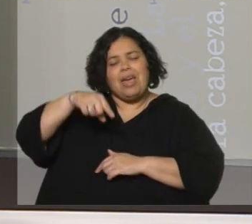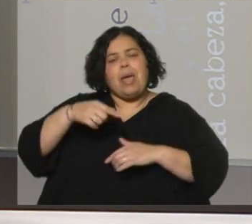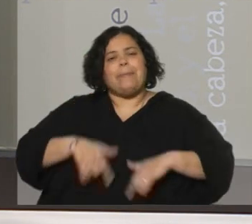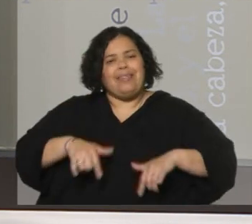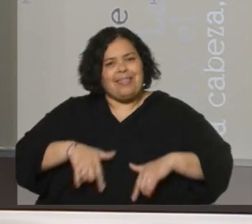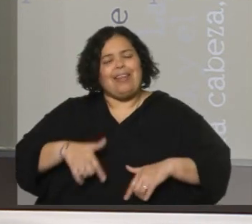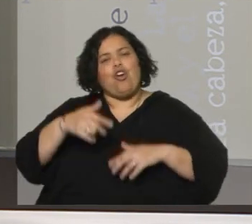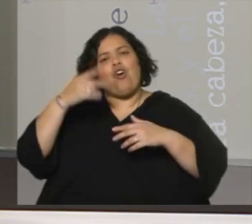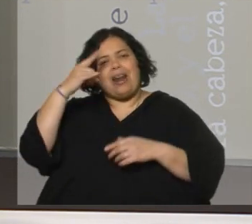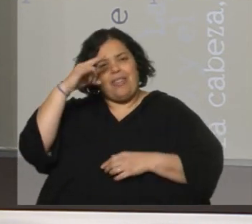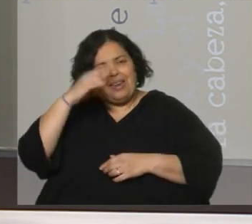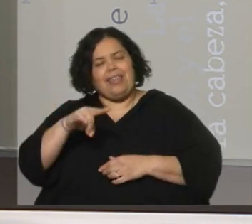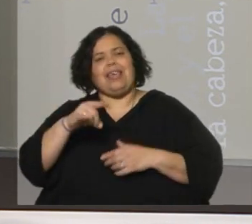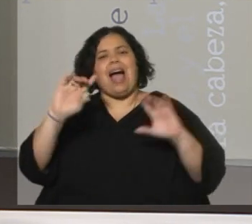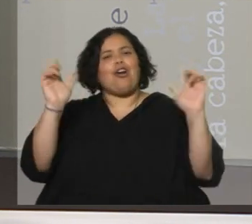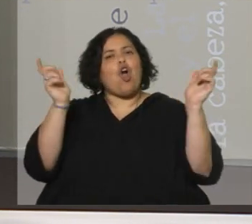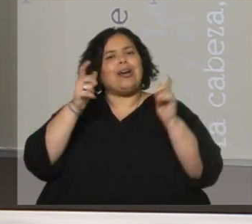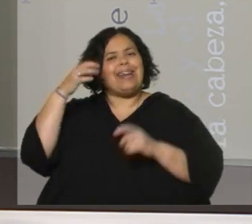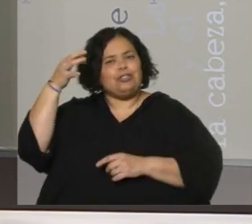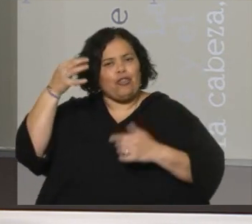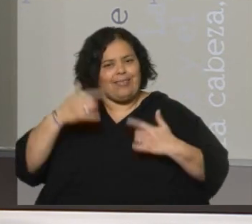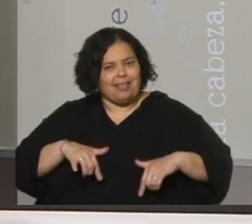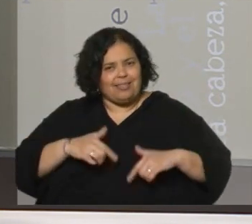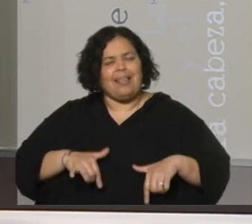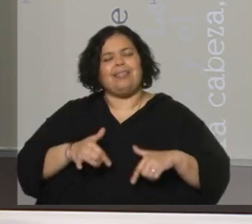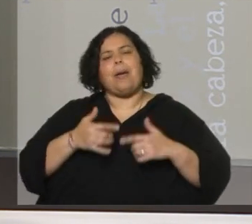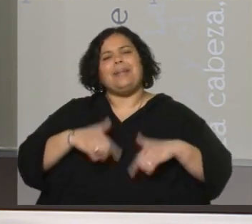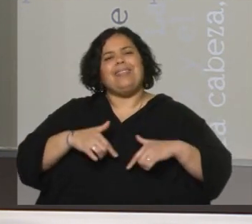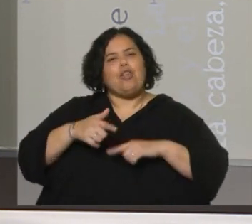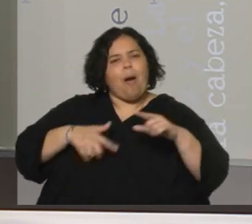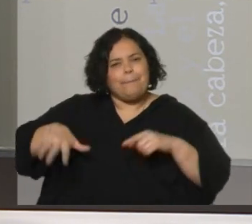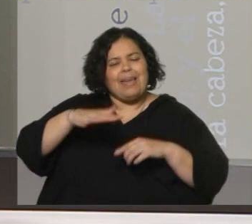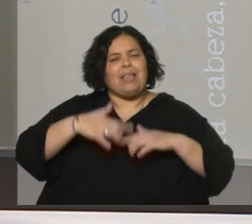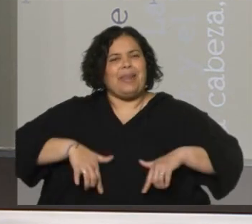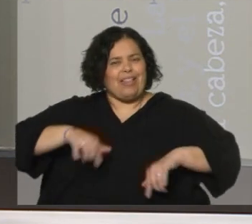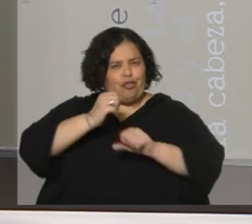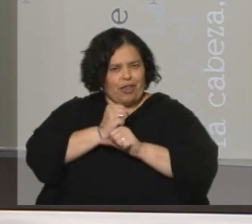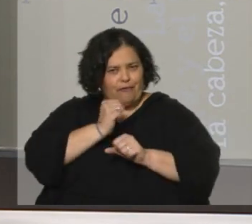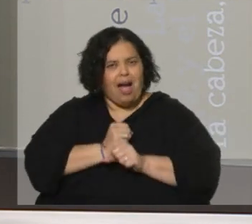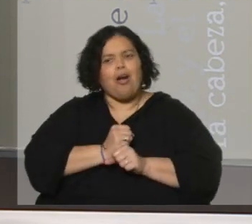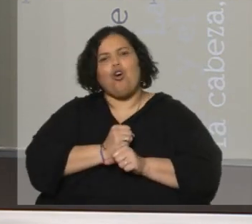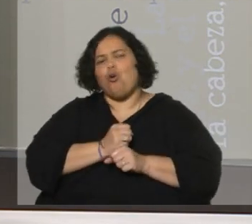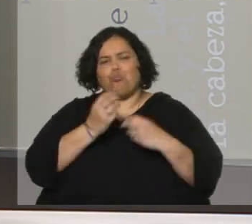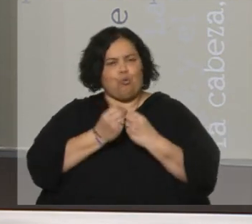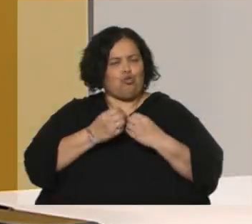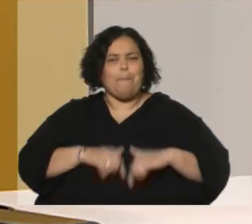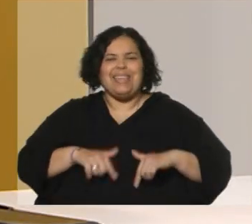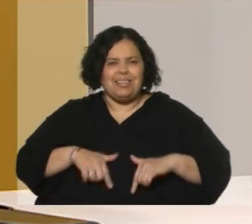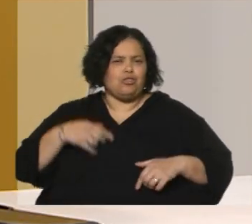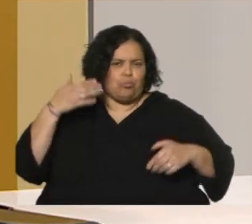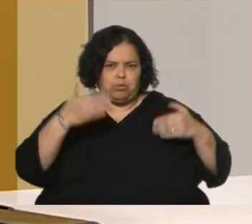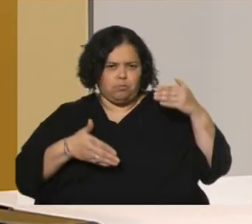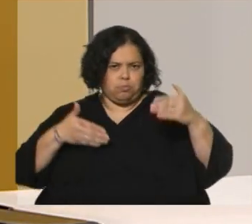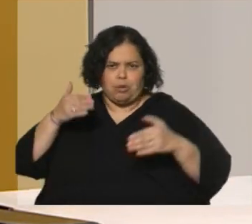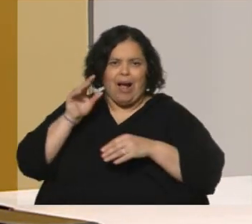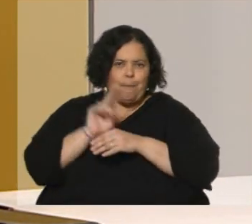ministro de ambiente eh ministro de trabajo eh varios muchos de los ministros van a estar acompañándonos en estado ahora qué cosas van a